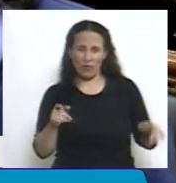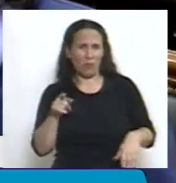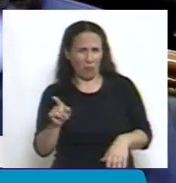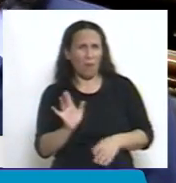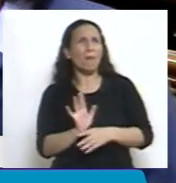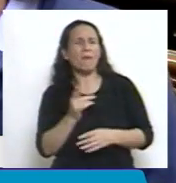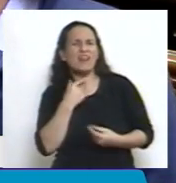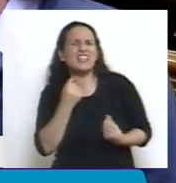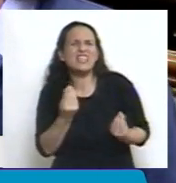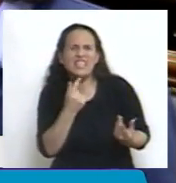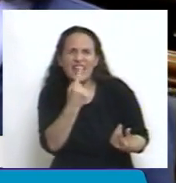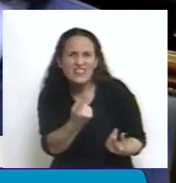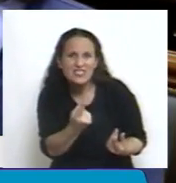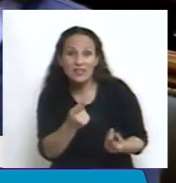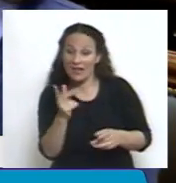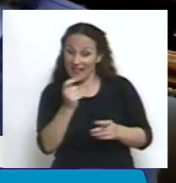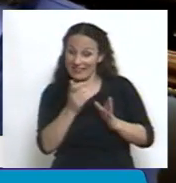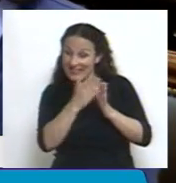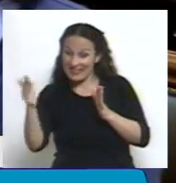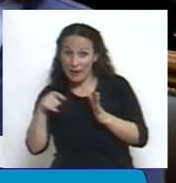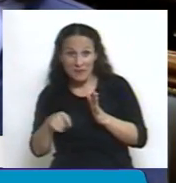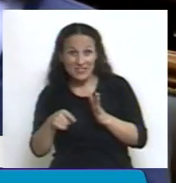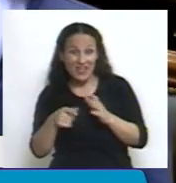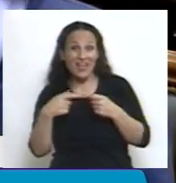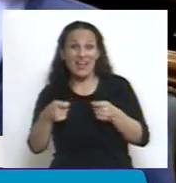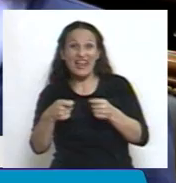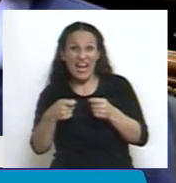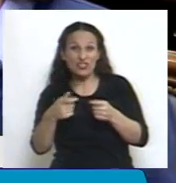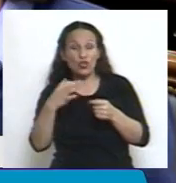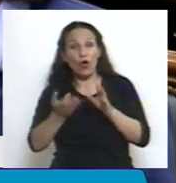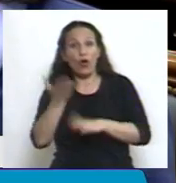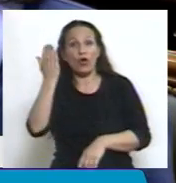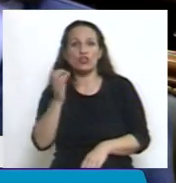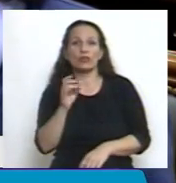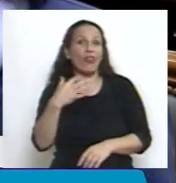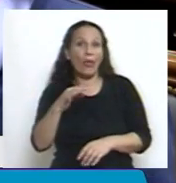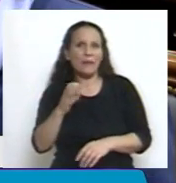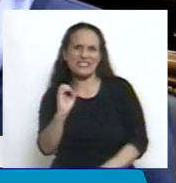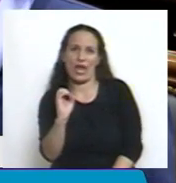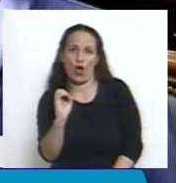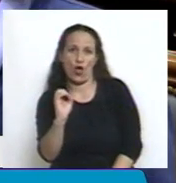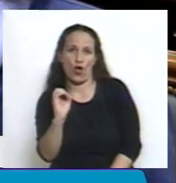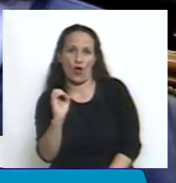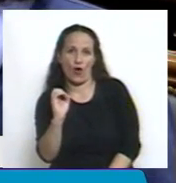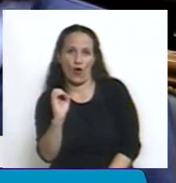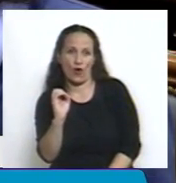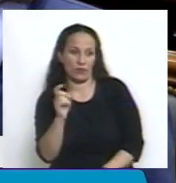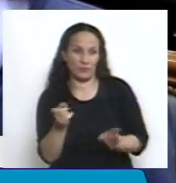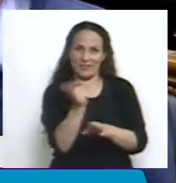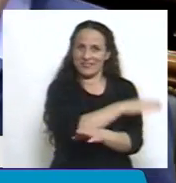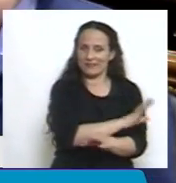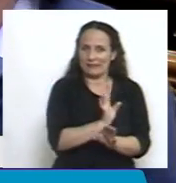decir? Que en los últimos 3 meses del año el gasto tiene que crecer 0 interanualmente. 0. Que con